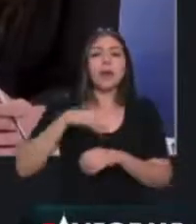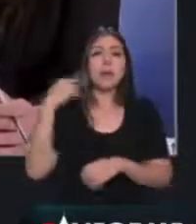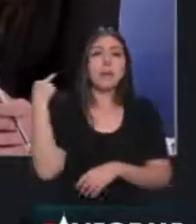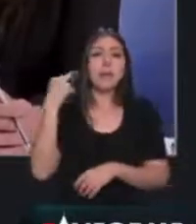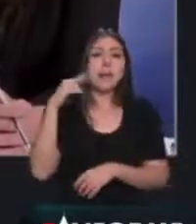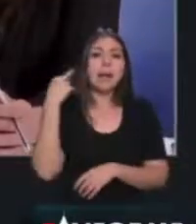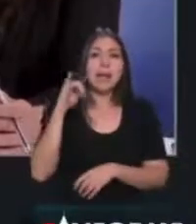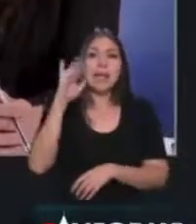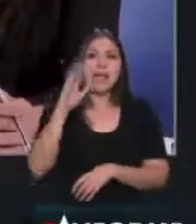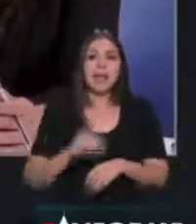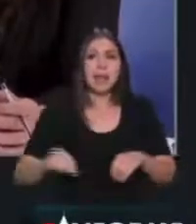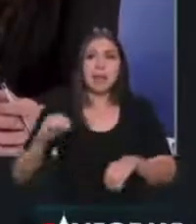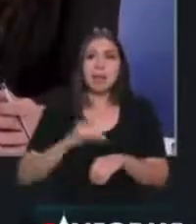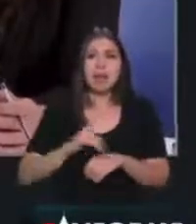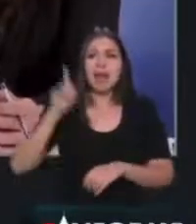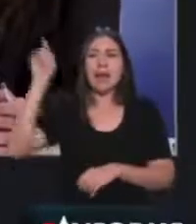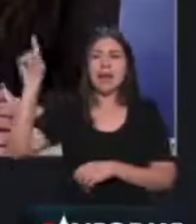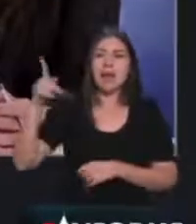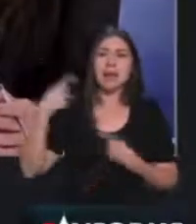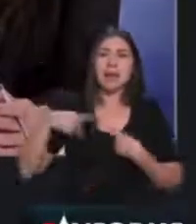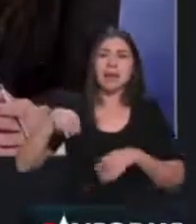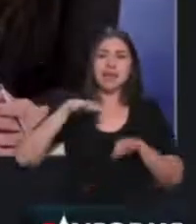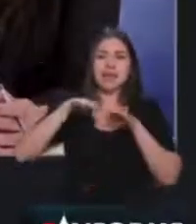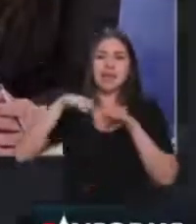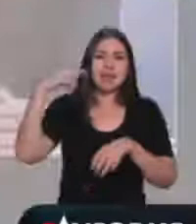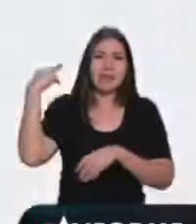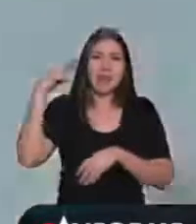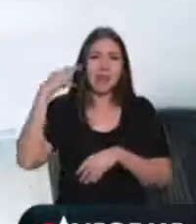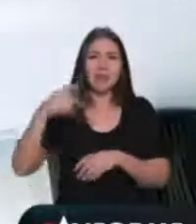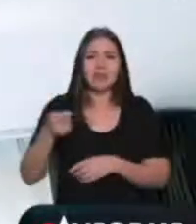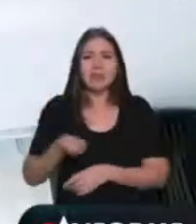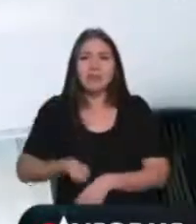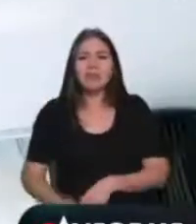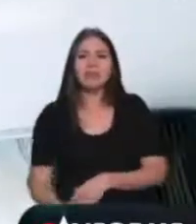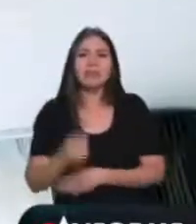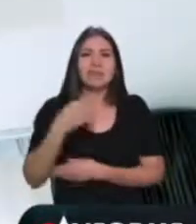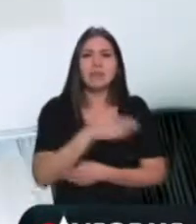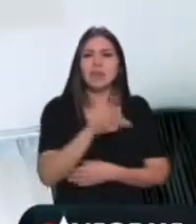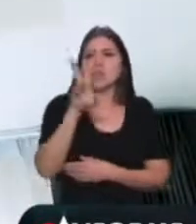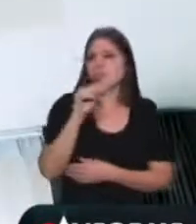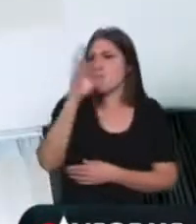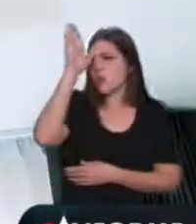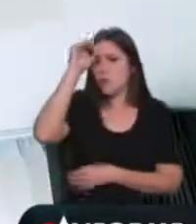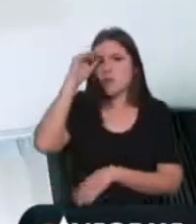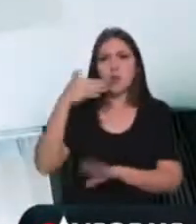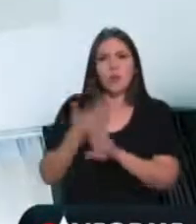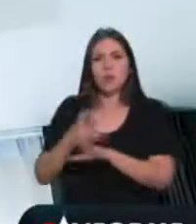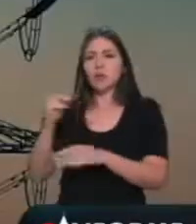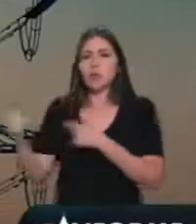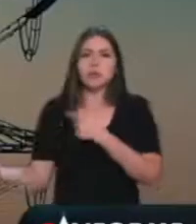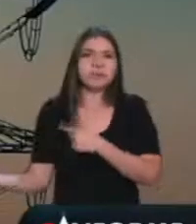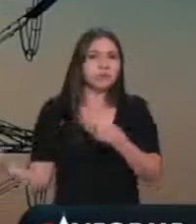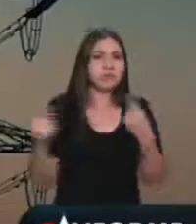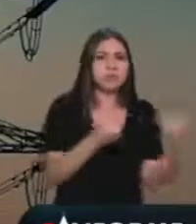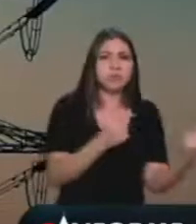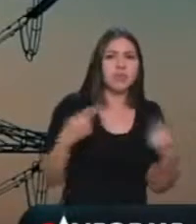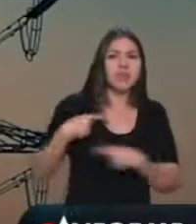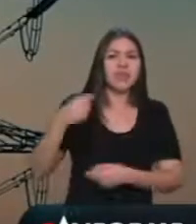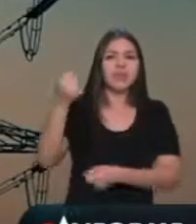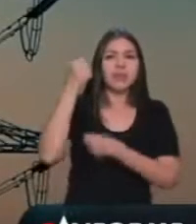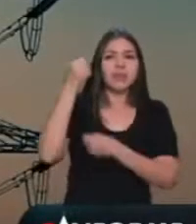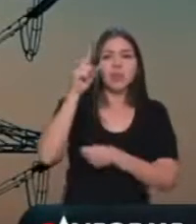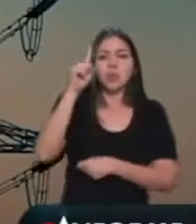los pescadores estuvieron en contra, los iban a afectar, hay enfrentamientos, fallece uno de los manifestantes y